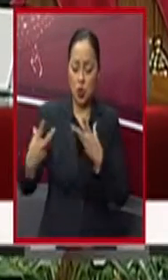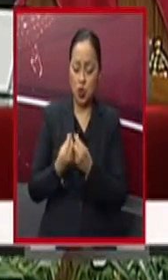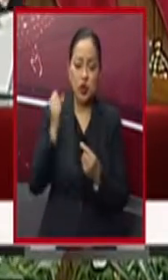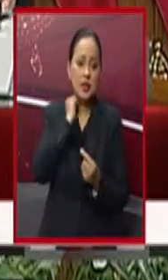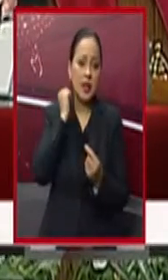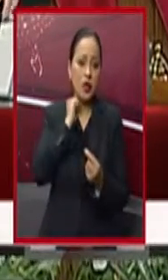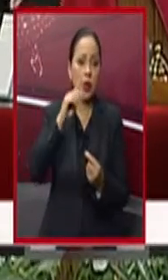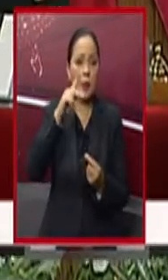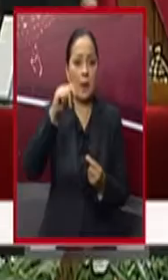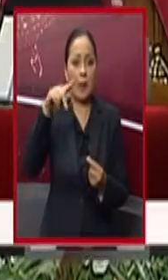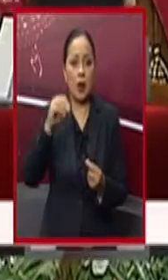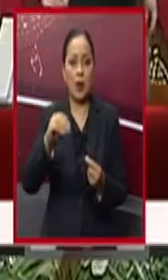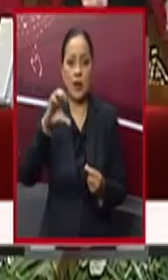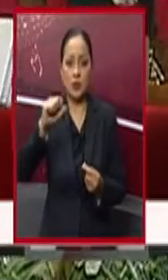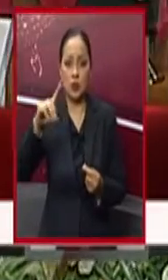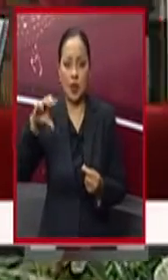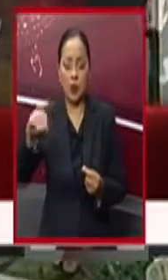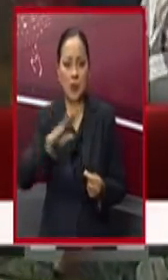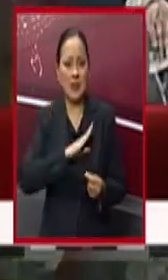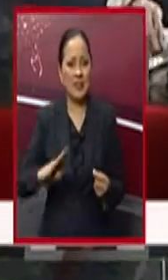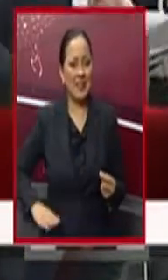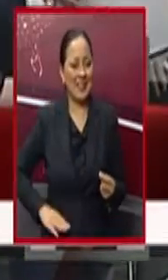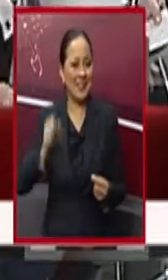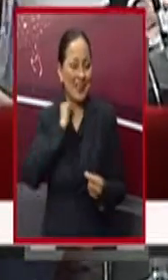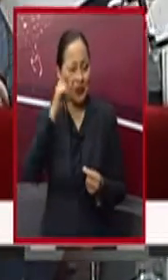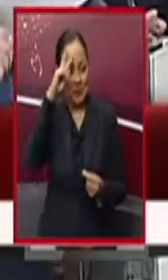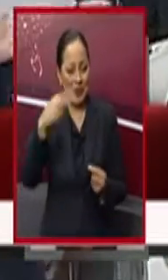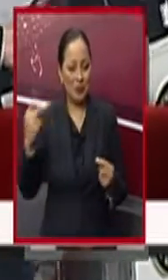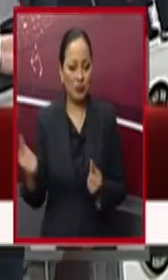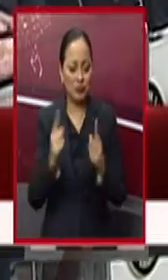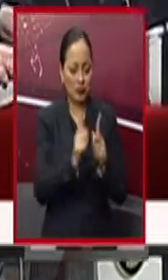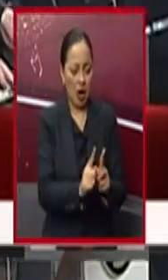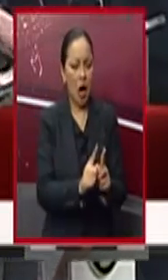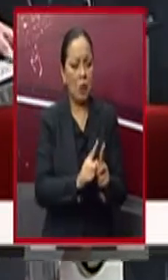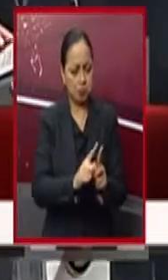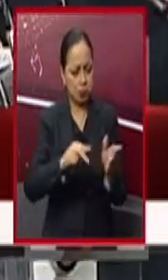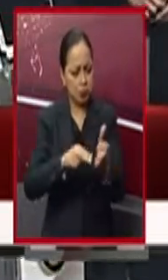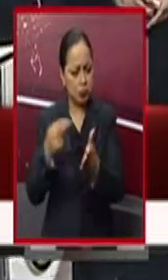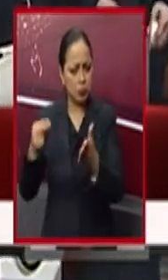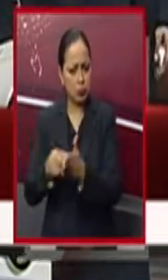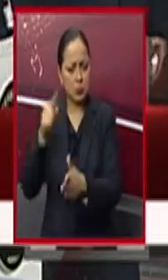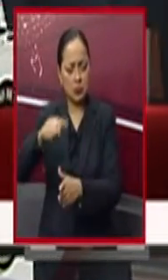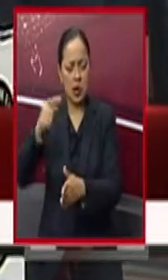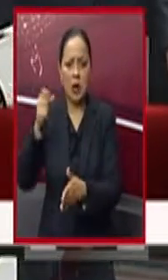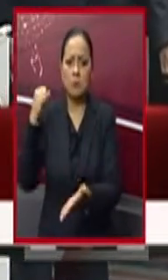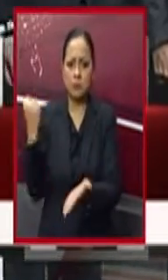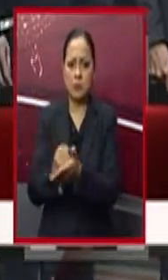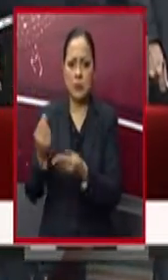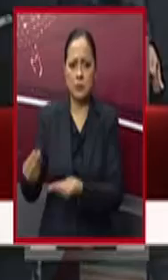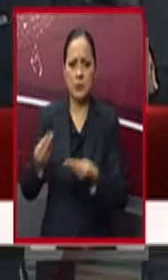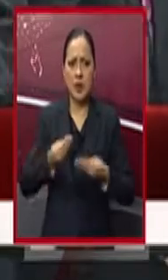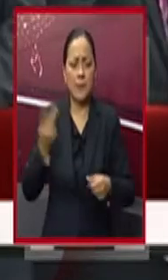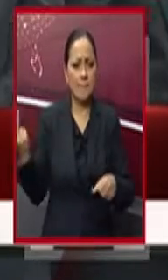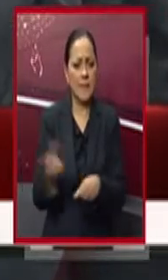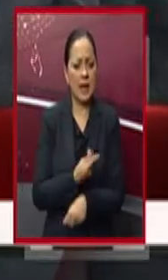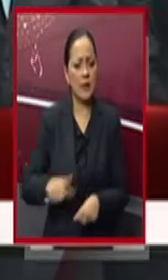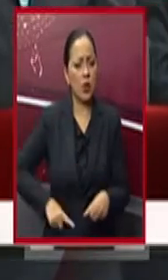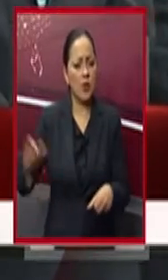Escudero, presidente del Senado de la República, firmó el acta de recepción del documento que contiene la información del Estado General de la Nación.